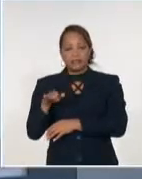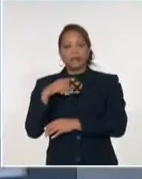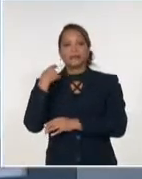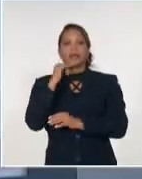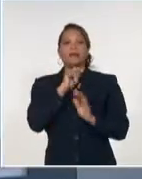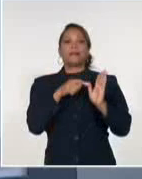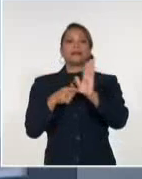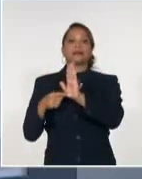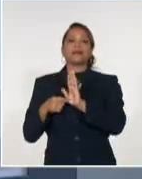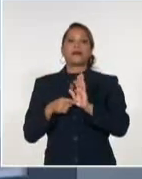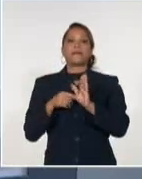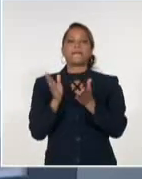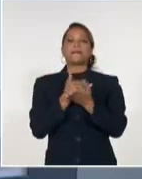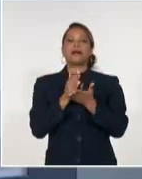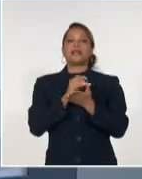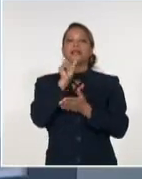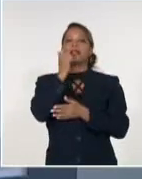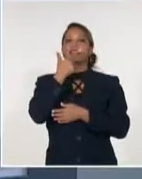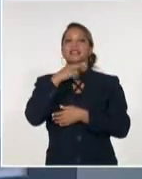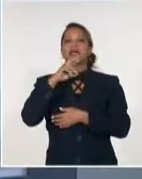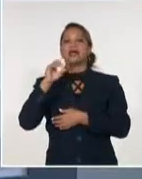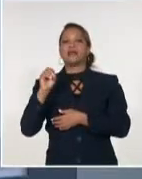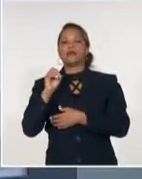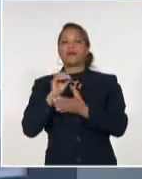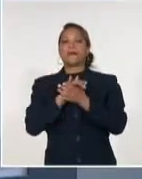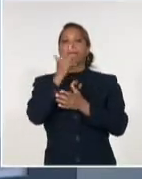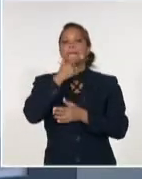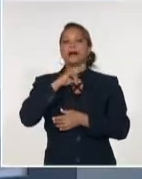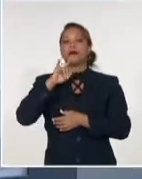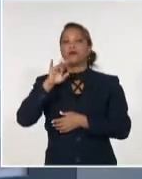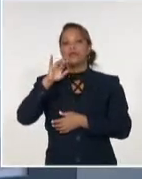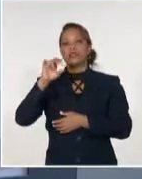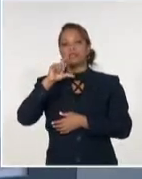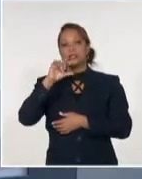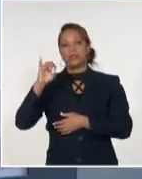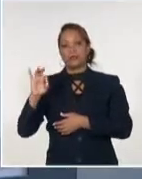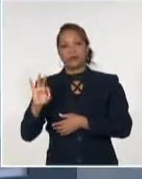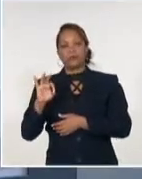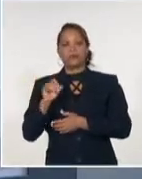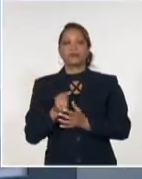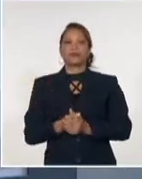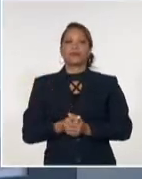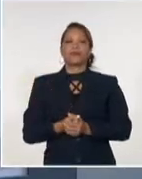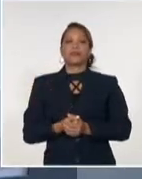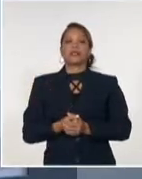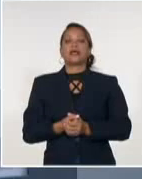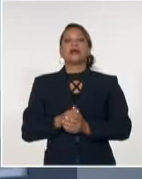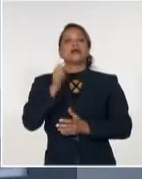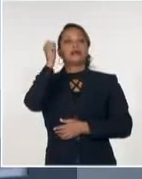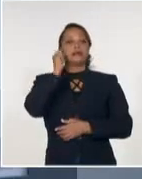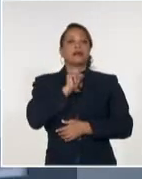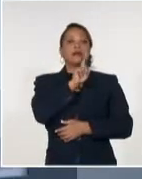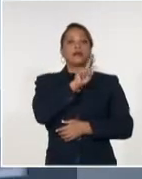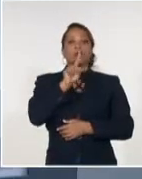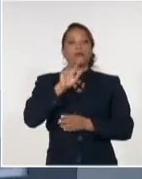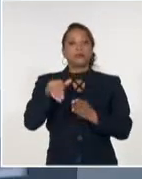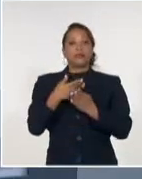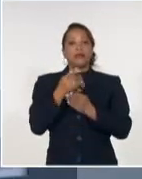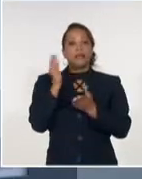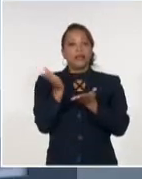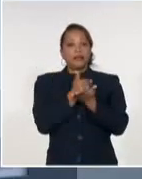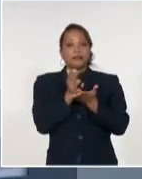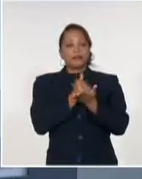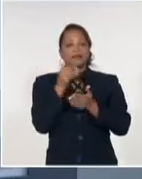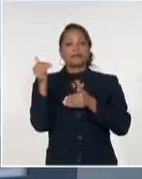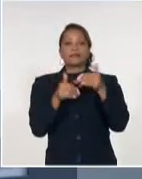Páginas del Diario de Mauricio, presentada por su director Manolo Pérez. Regresa el sábado 11, el sábado del libro, con la presentación de varios